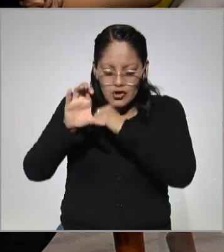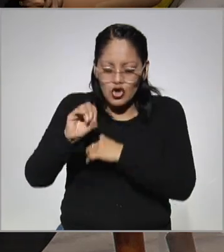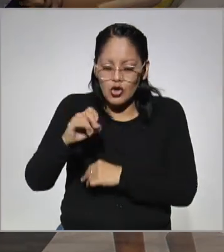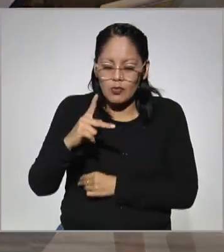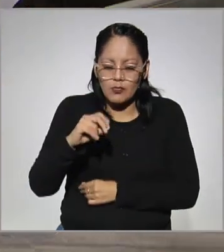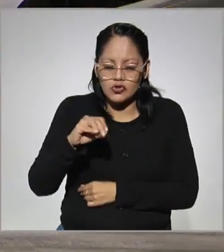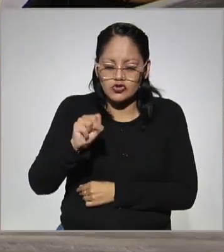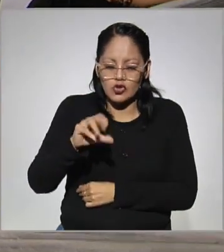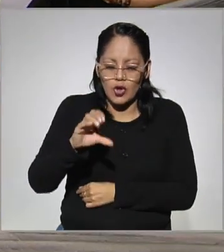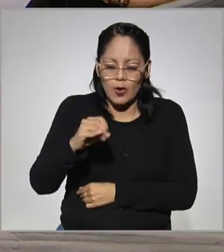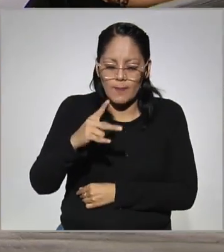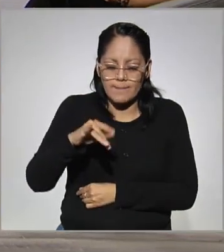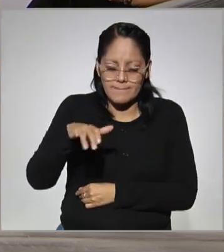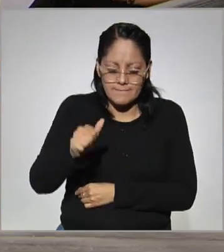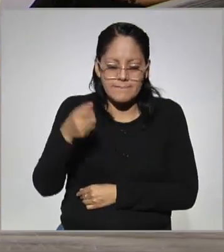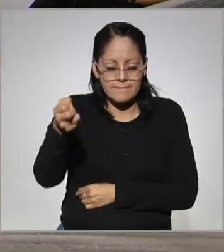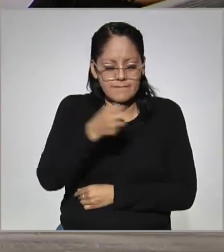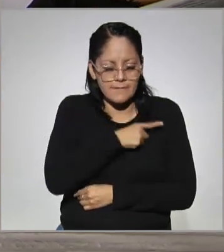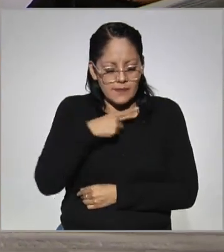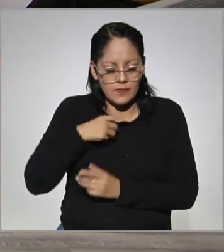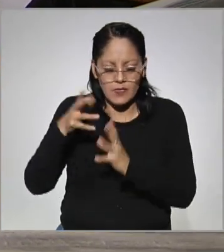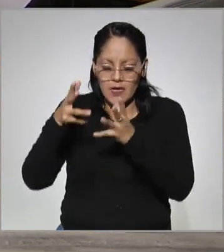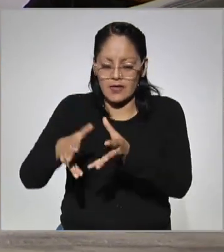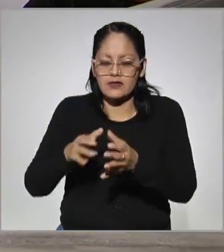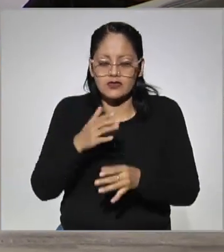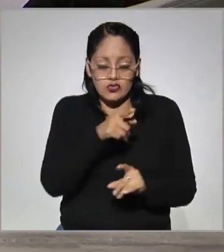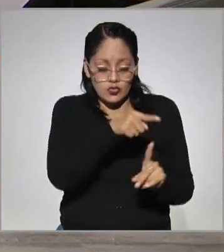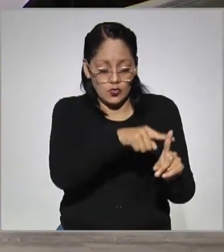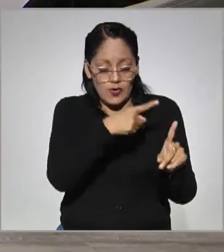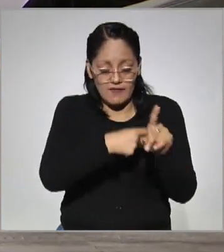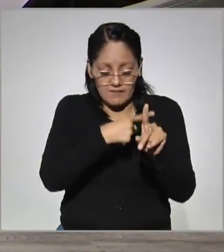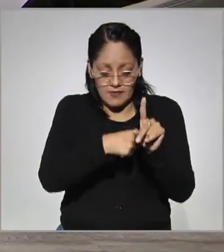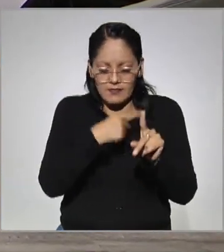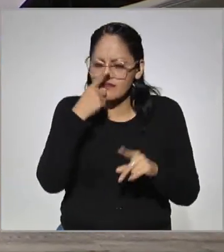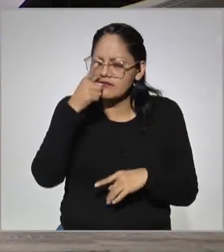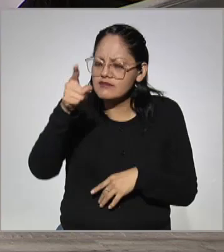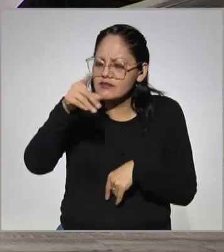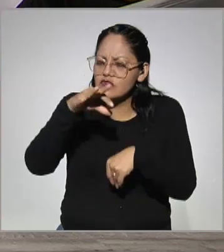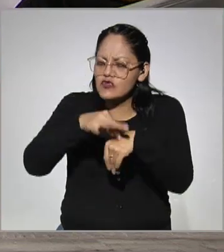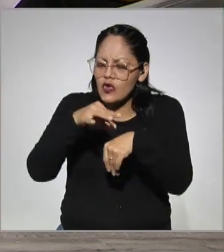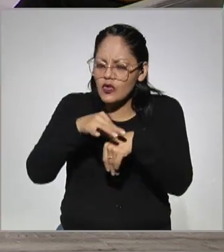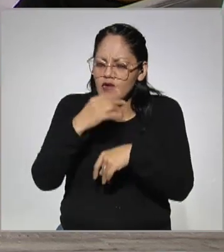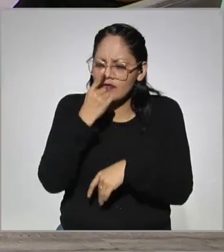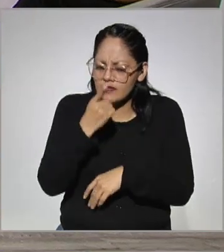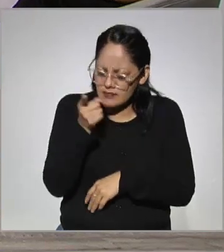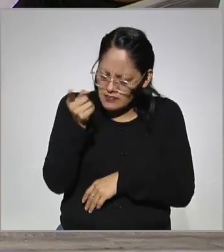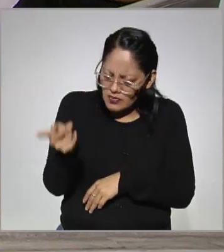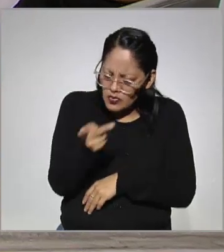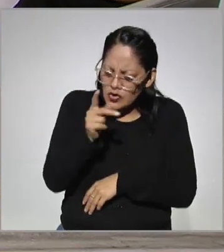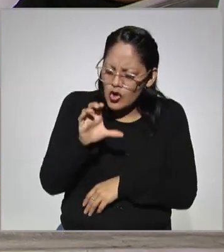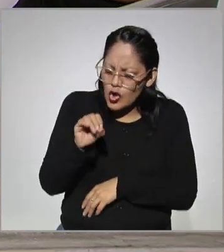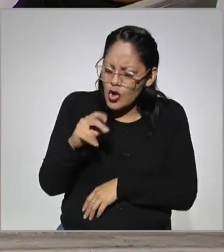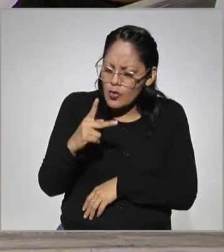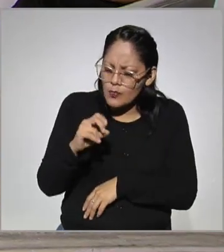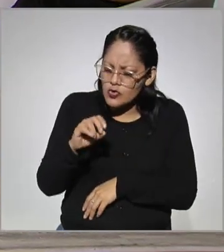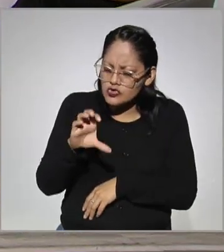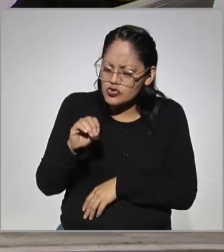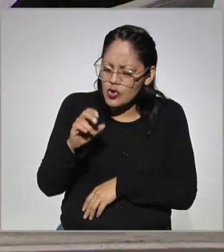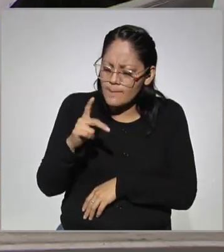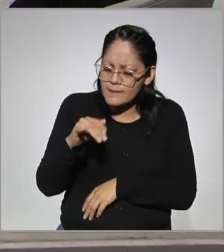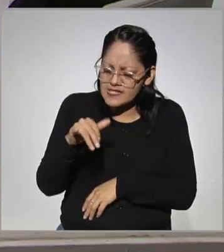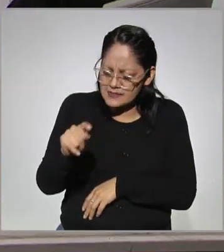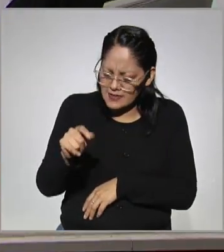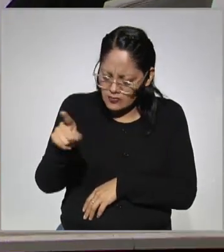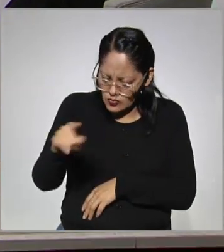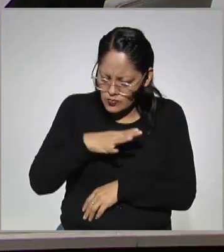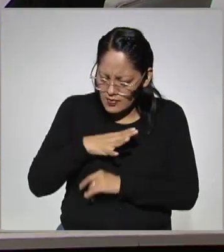Entonces, idealmente, así debe de ser. Tú como paciente le puedes decir, doctor, a tu ginecólogo, ¿es usted colposcopista? Se vale preguntarnos Así